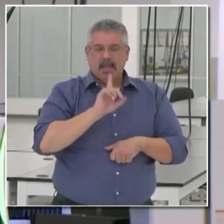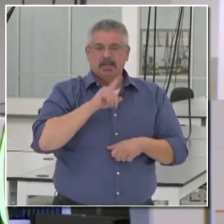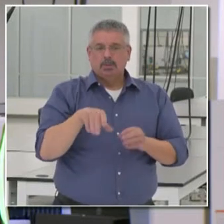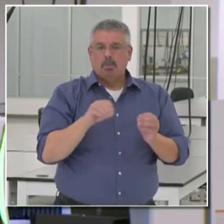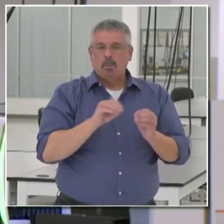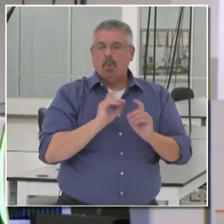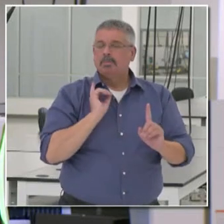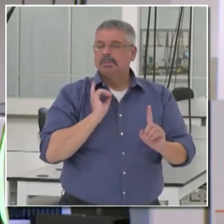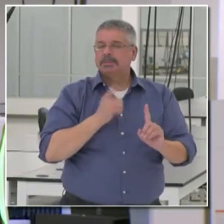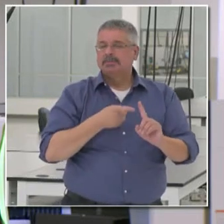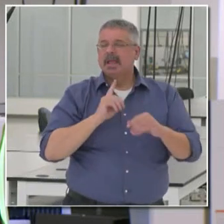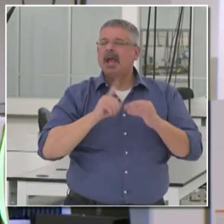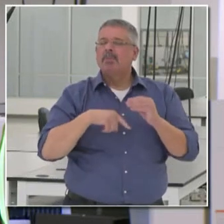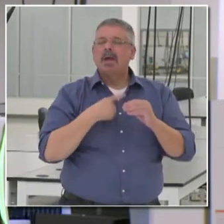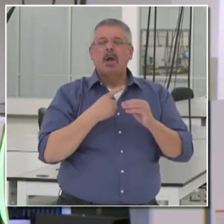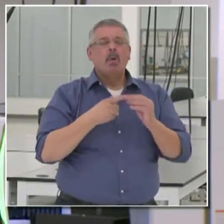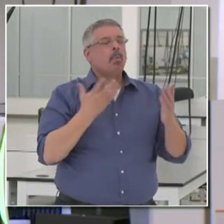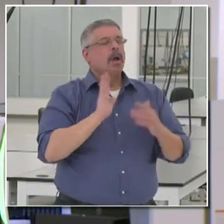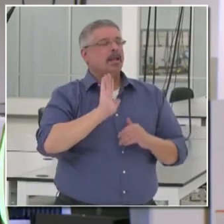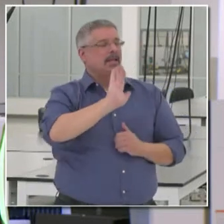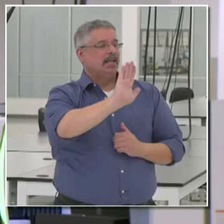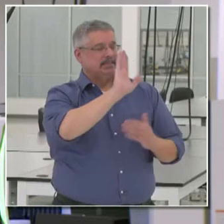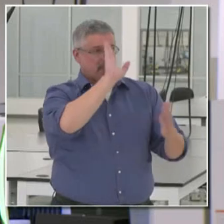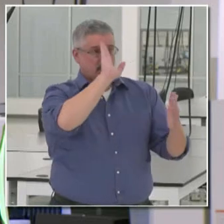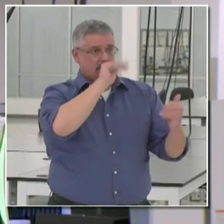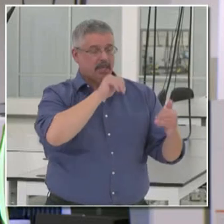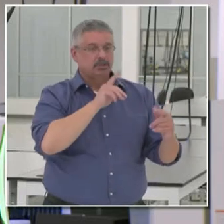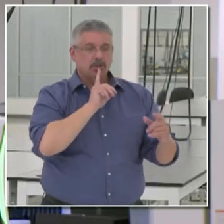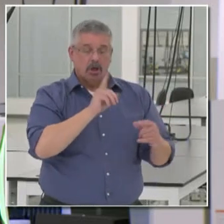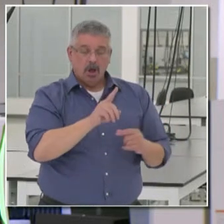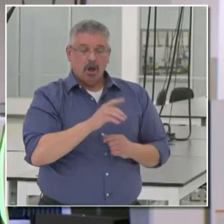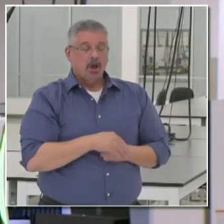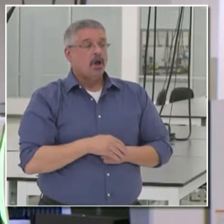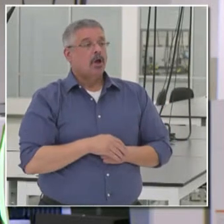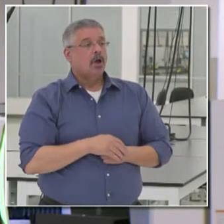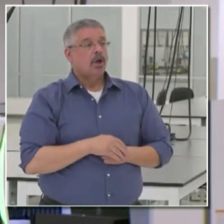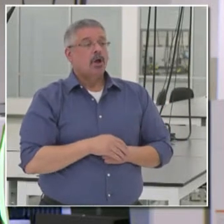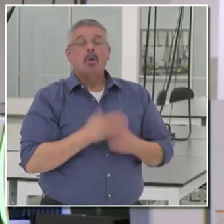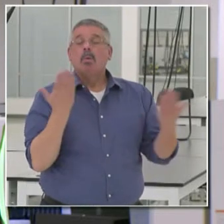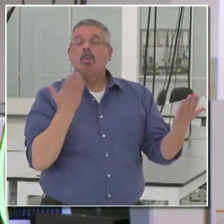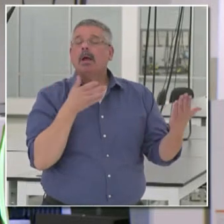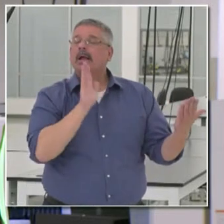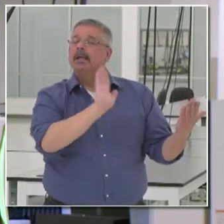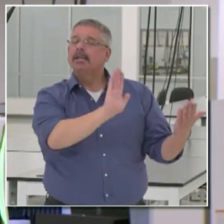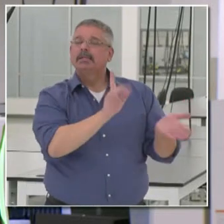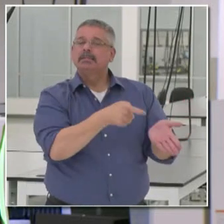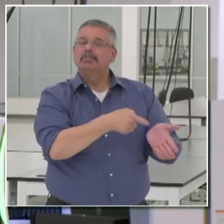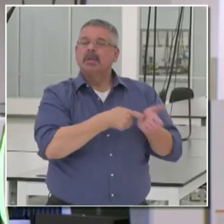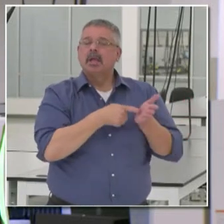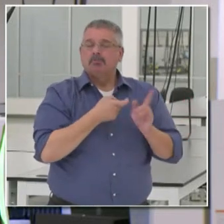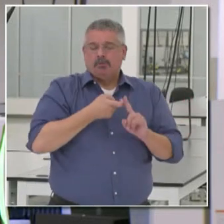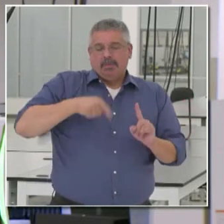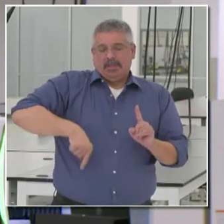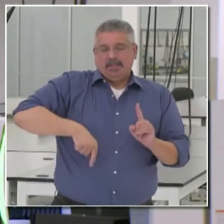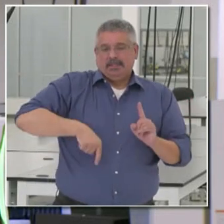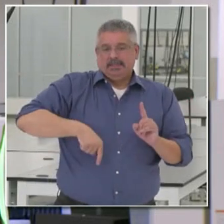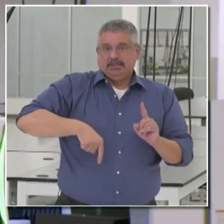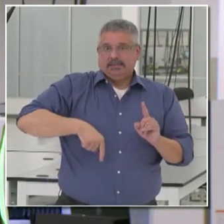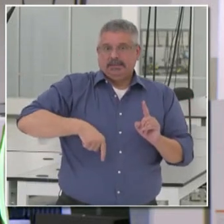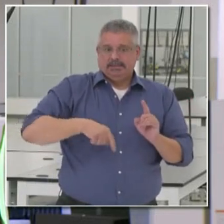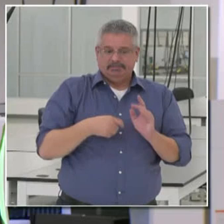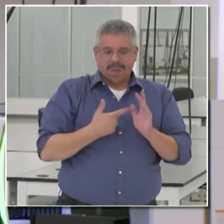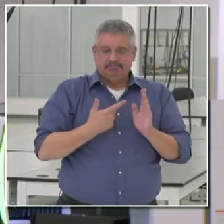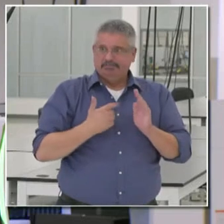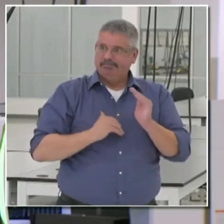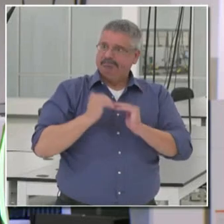espacio y el poder responder más específicamente cuáles son sus expectativas qué es lo que él exige del